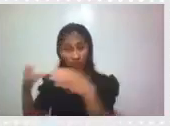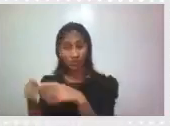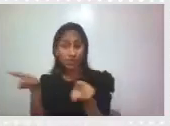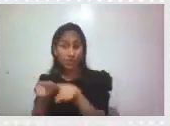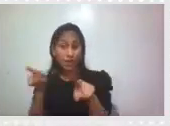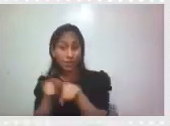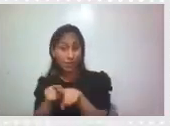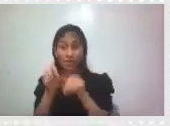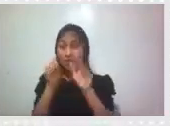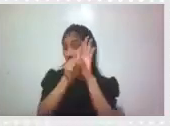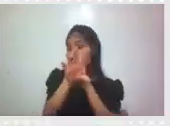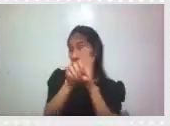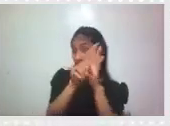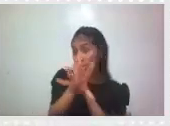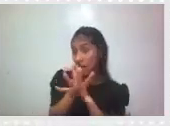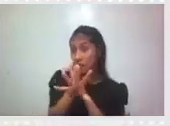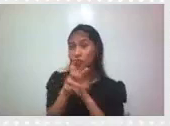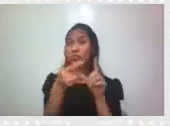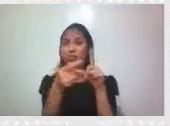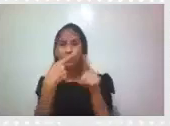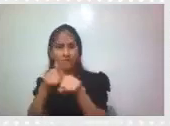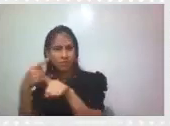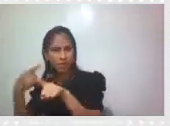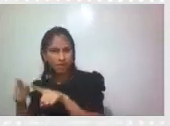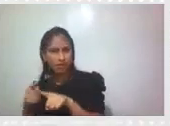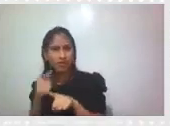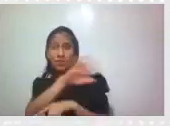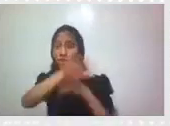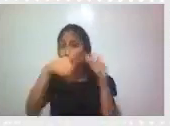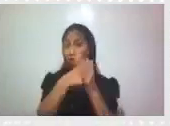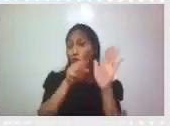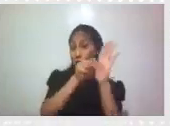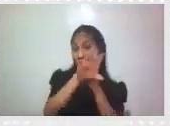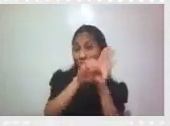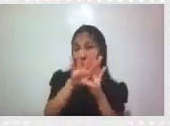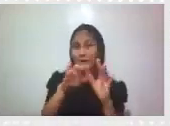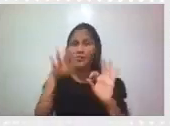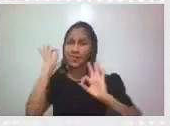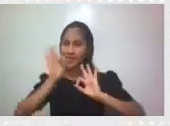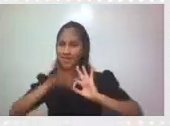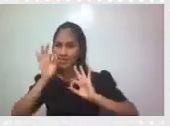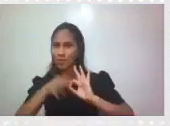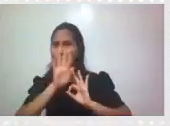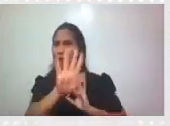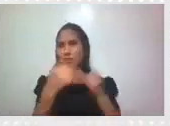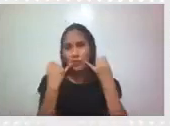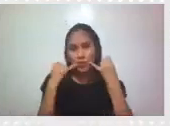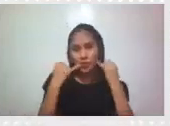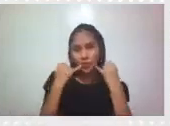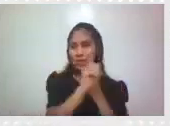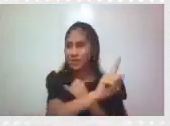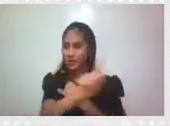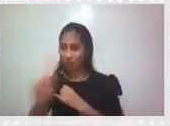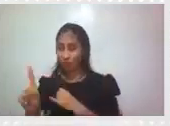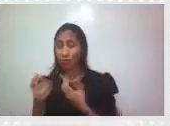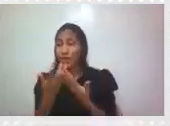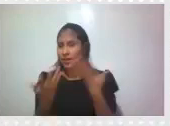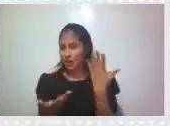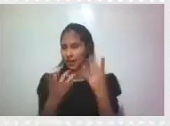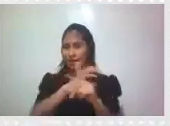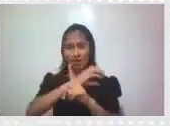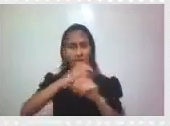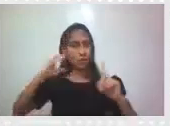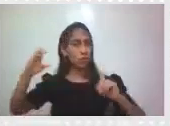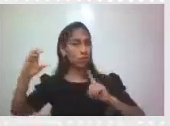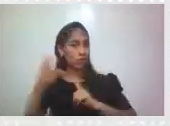lenguas originarias y 2 conversatorios sobre el enfoque de interculturalidad y la igualdad de género,